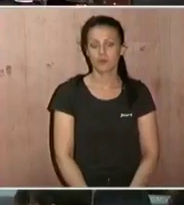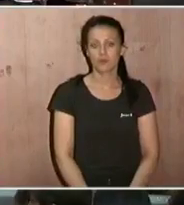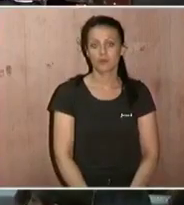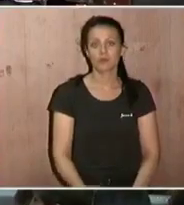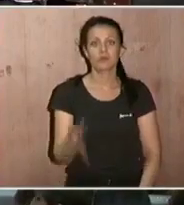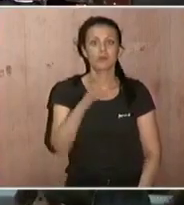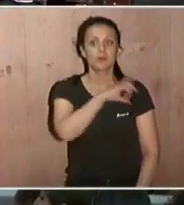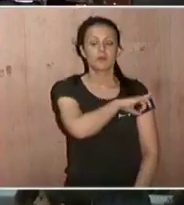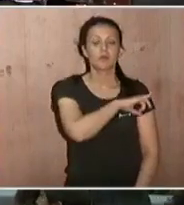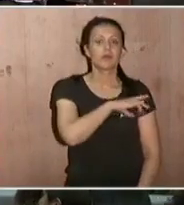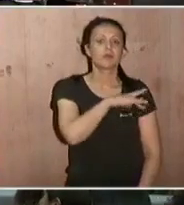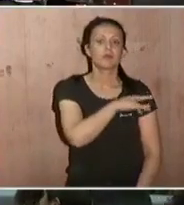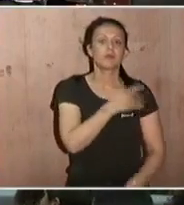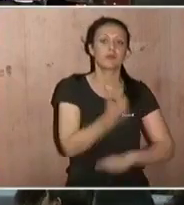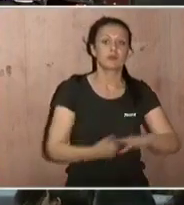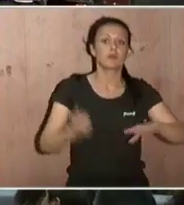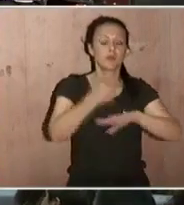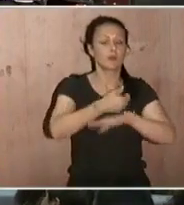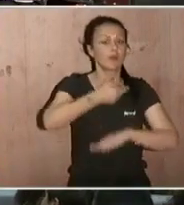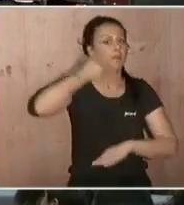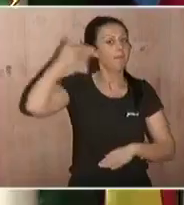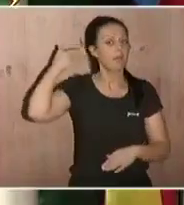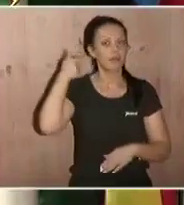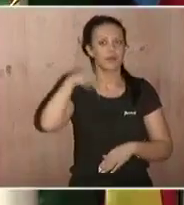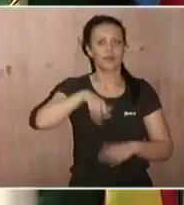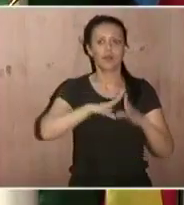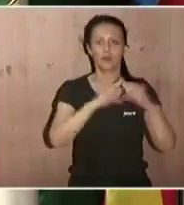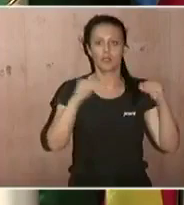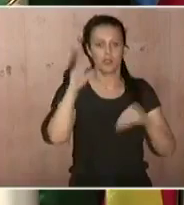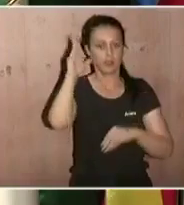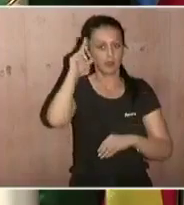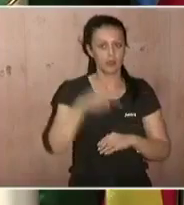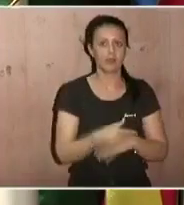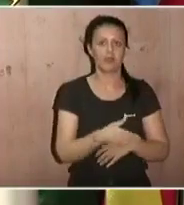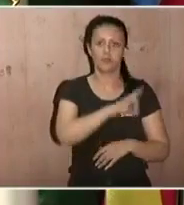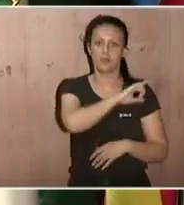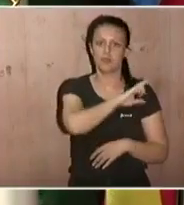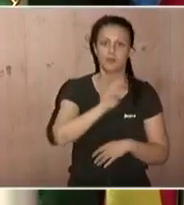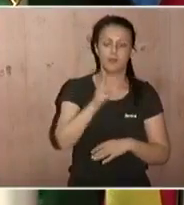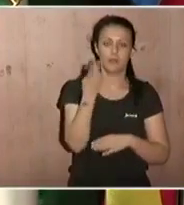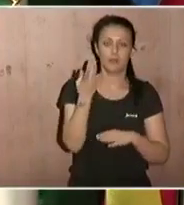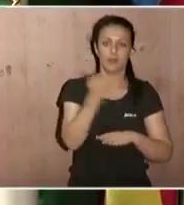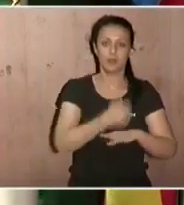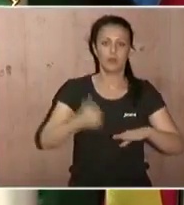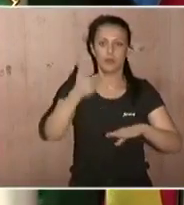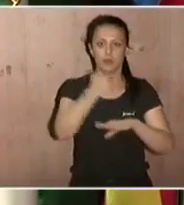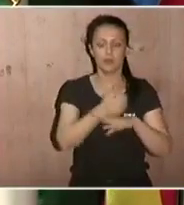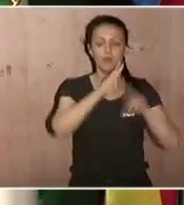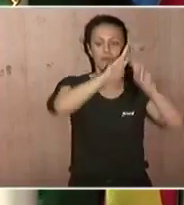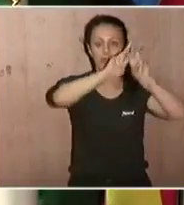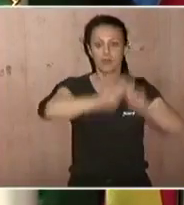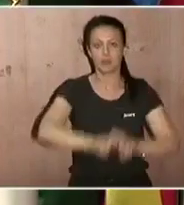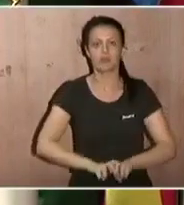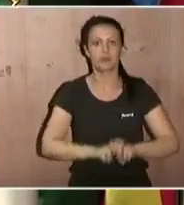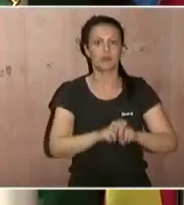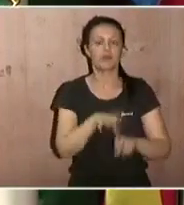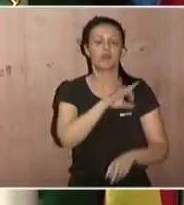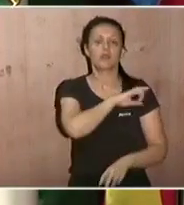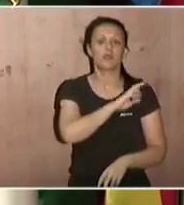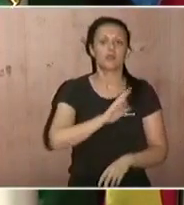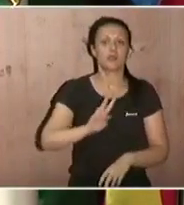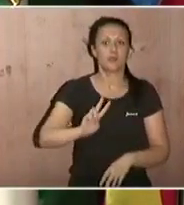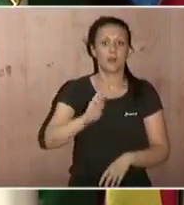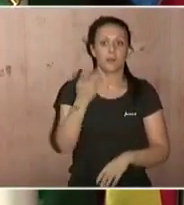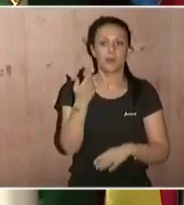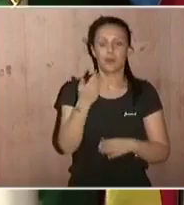Señora rectora magnífica de la Universidad de Alicante, señor vicerrector de Investigación, señor vicerrector de